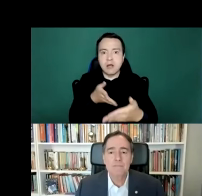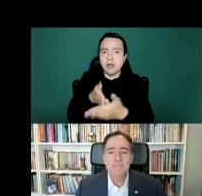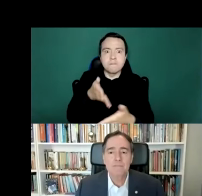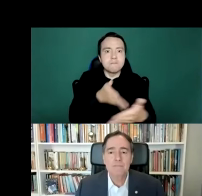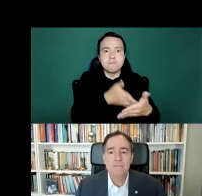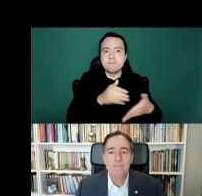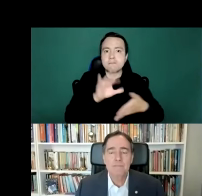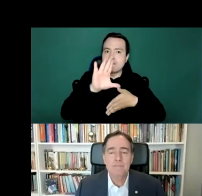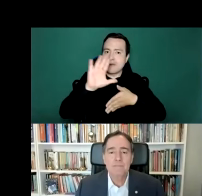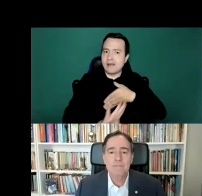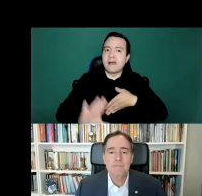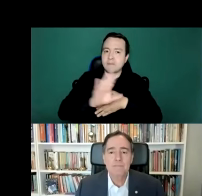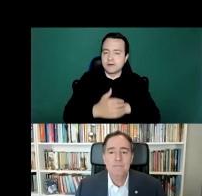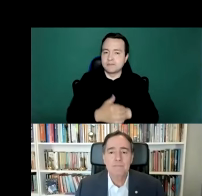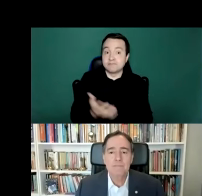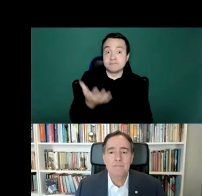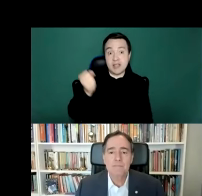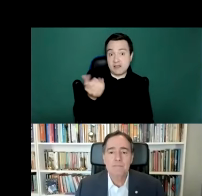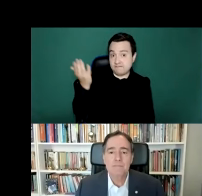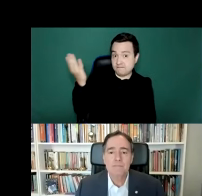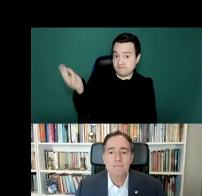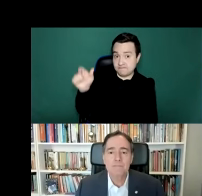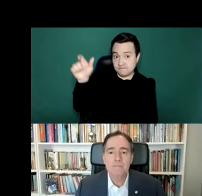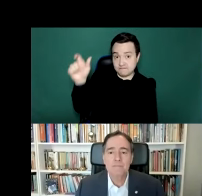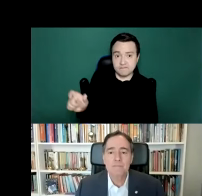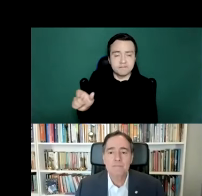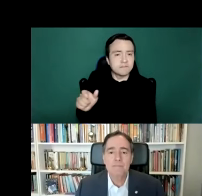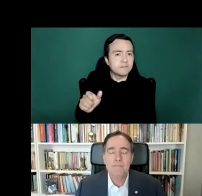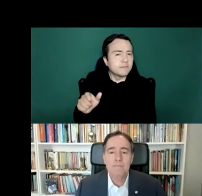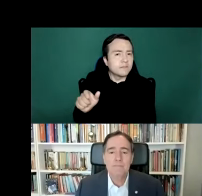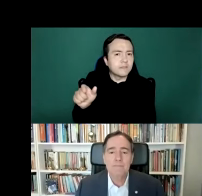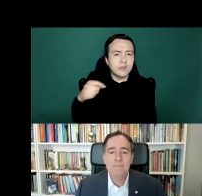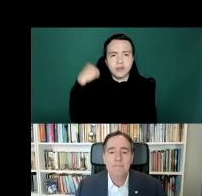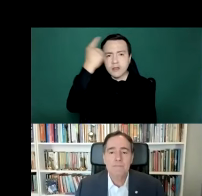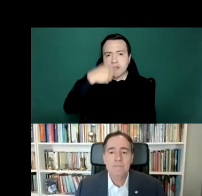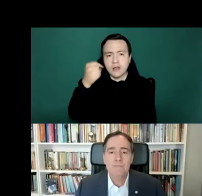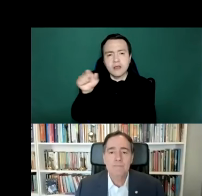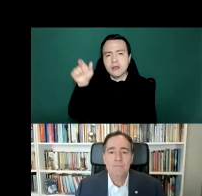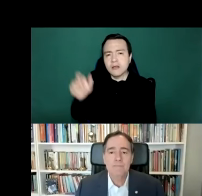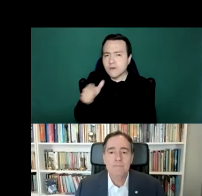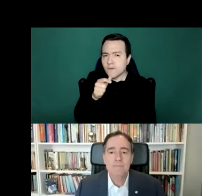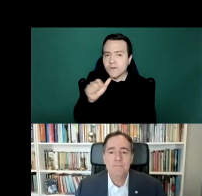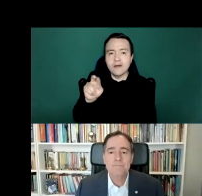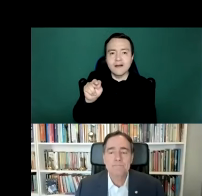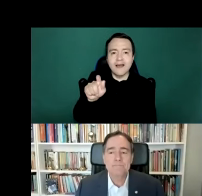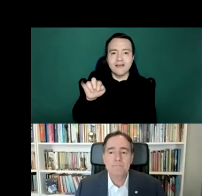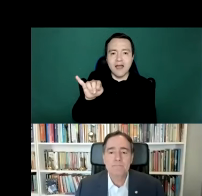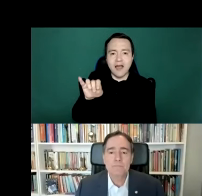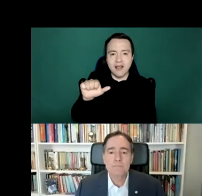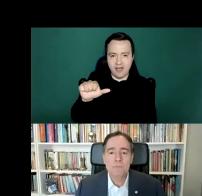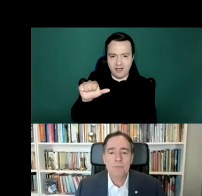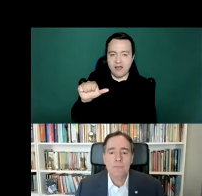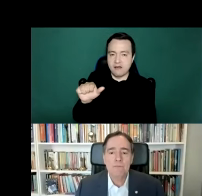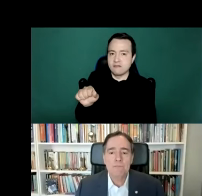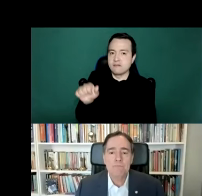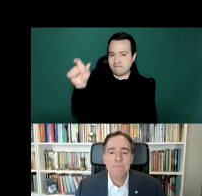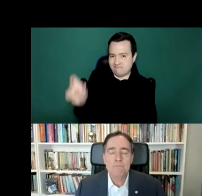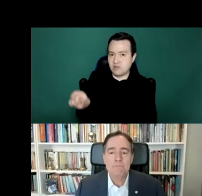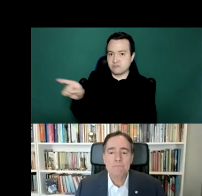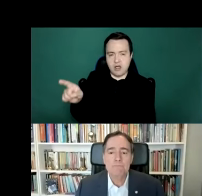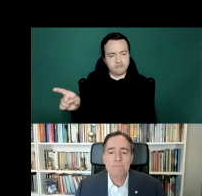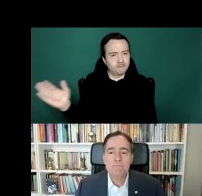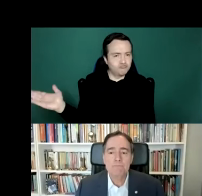Nuestra presentadora es Natalia Houghton, nuestra colega y especialista en sistemas y servicios de salud, el